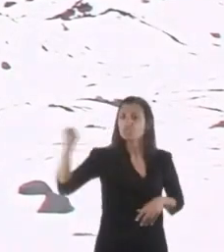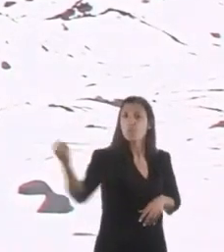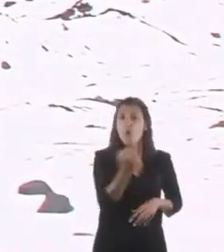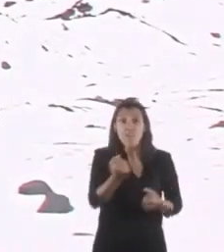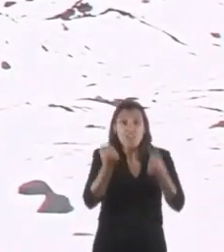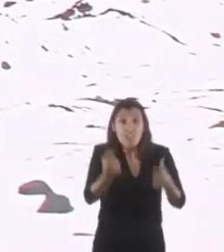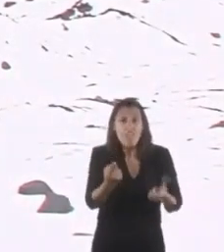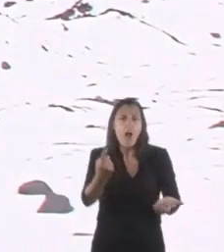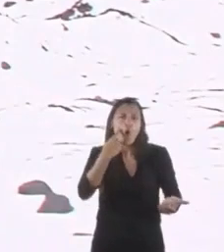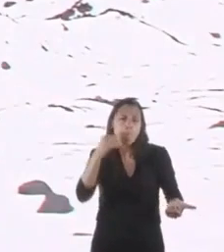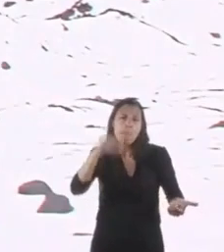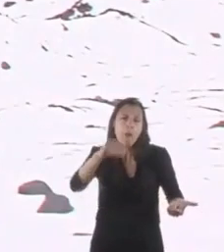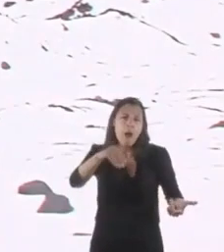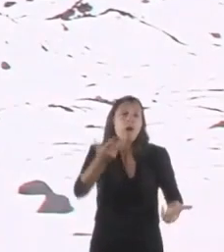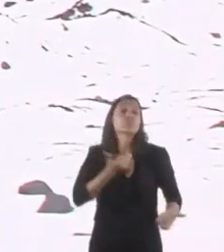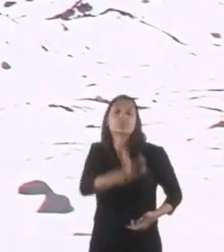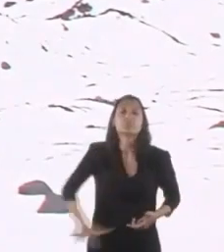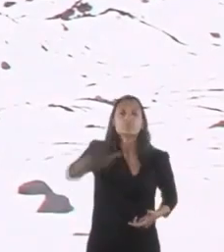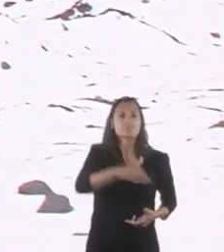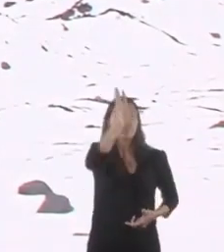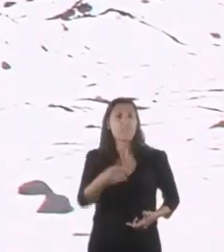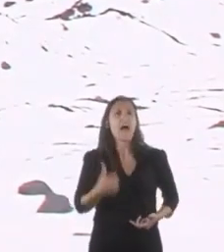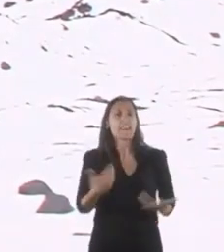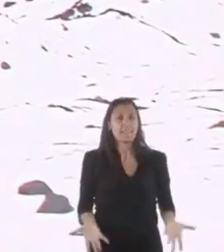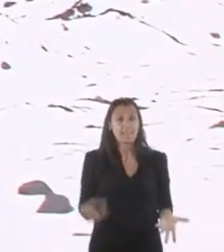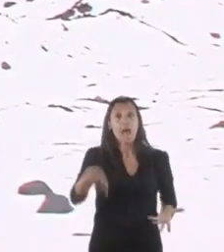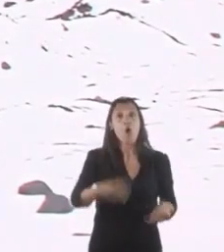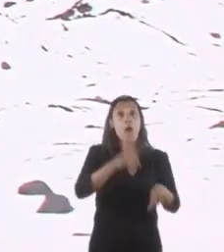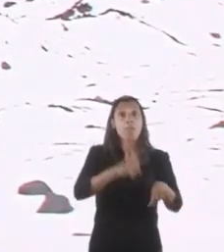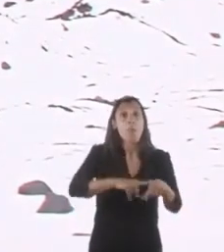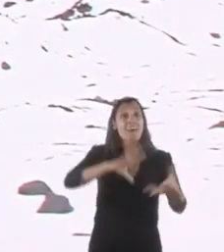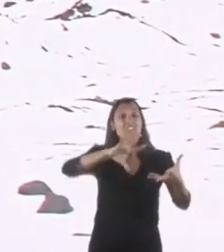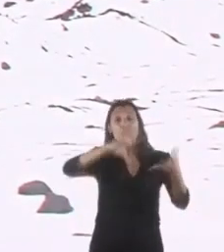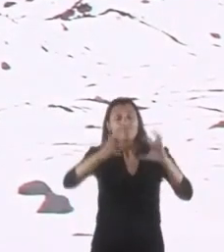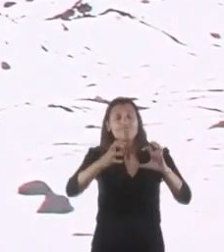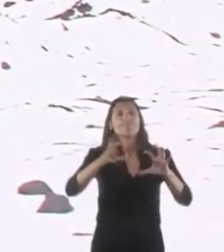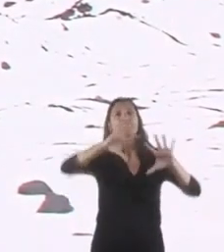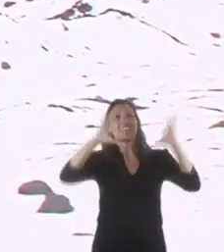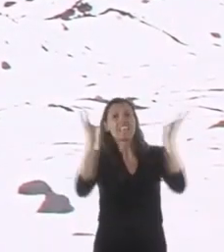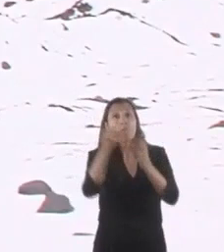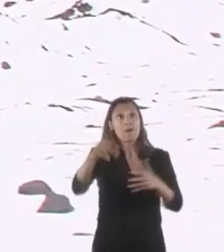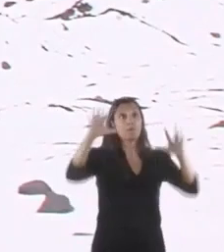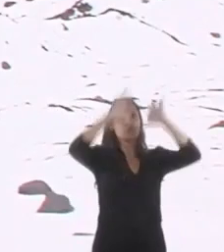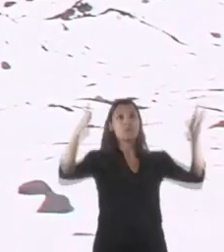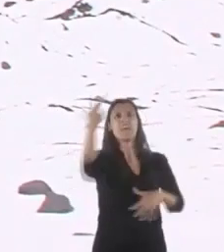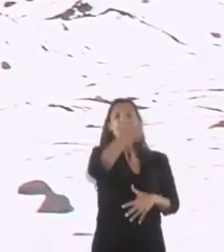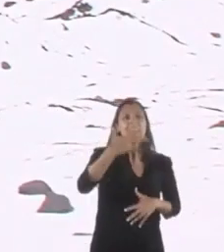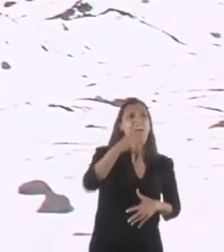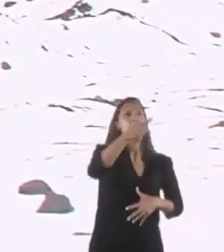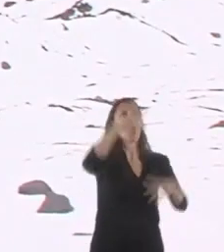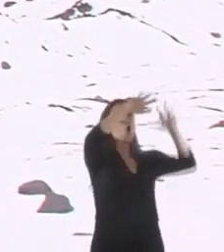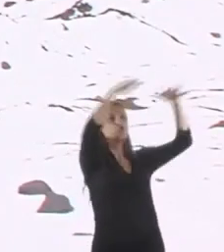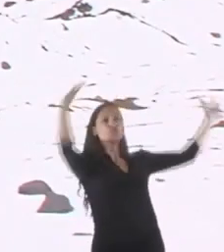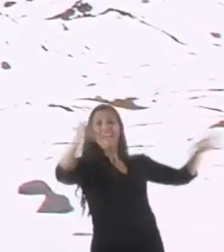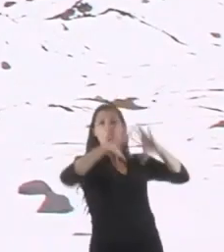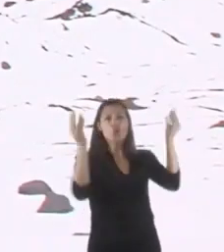mejor conocimiento de nuestros espacios. En medio de la crisis climática, estos hielos, este cielo, son